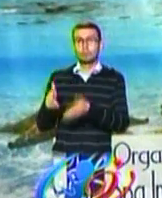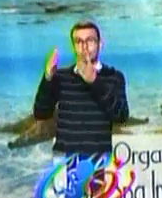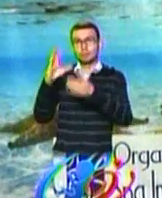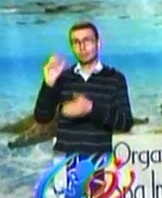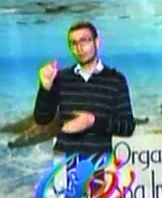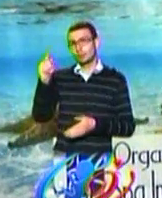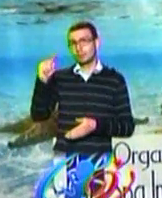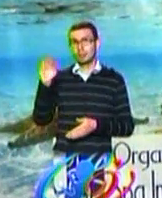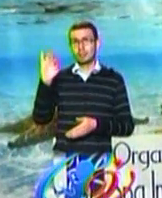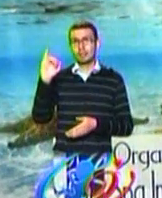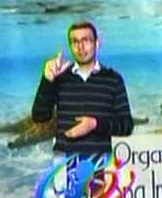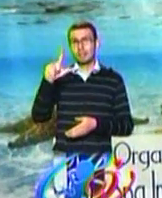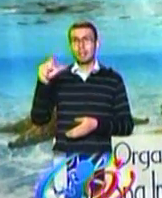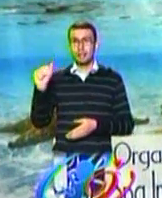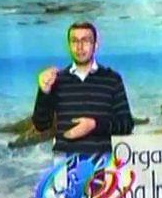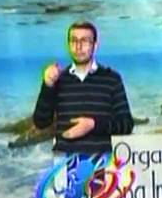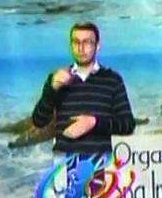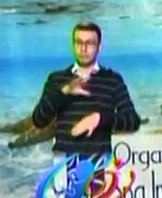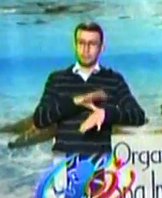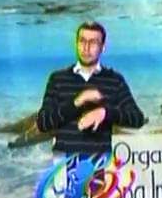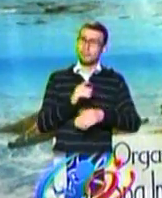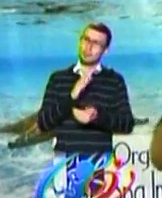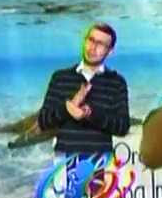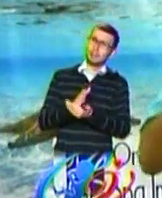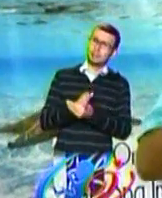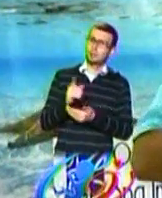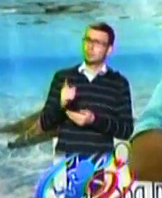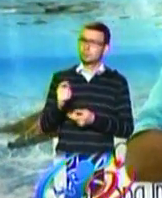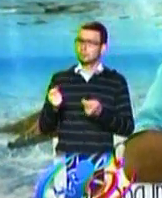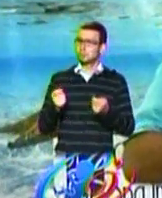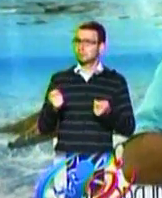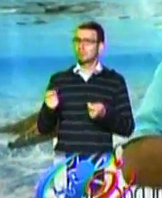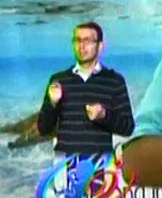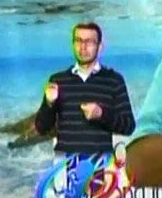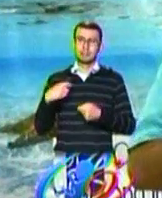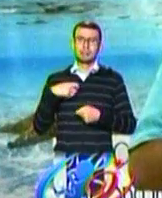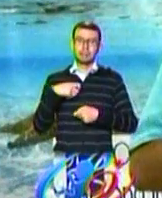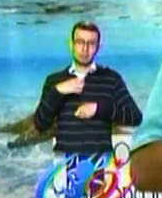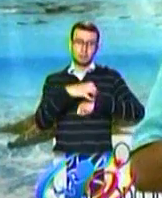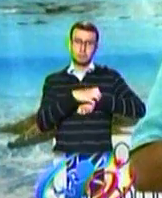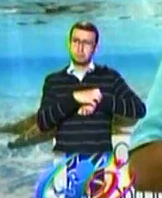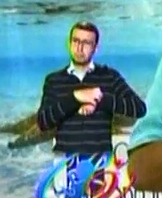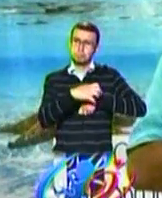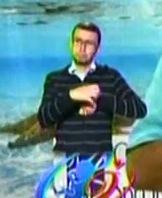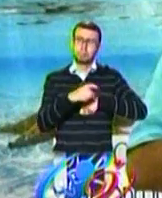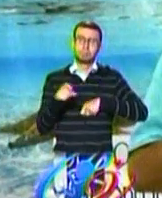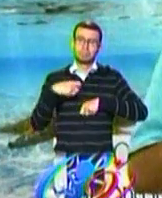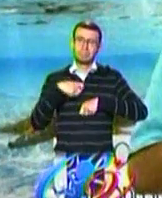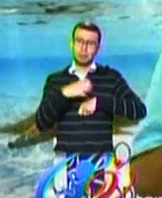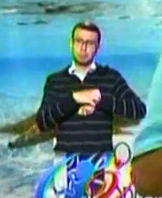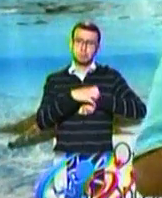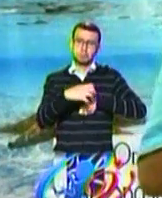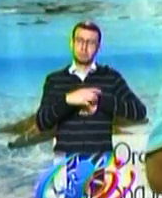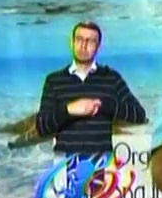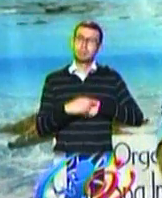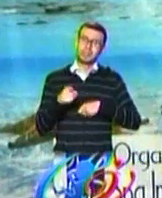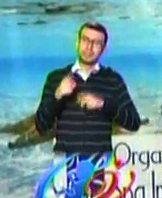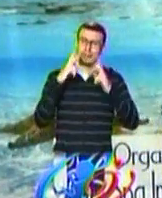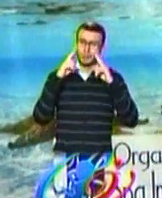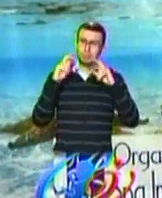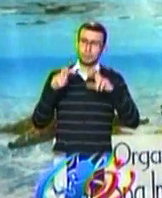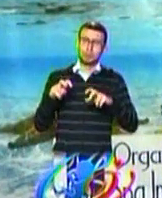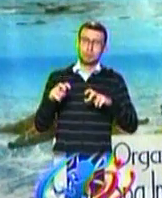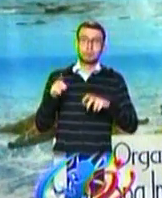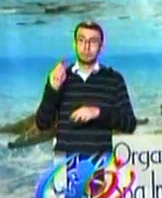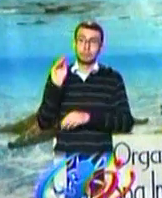médicos la evalúan y efectivamente le encuentran un tumor muy avanzado, y la conclusión médica era: